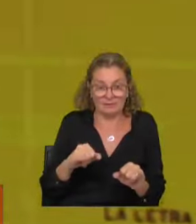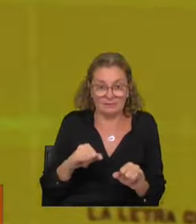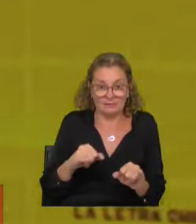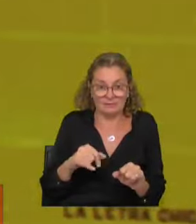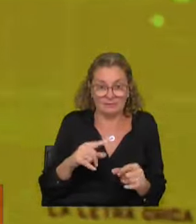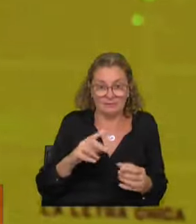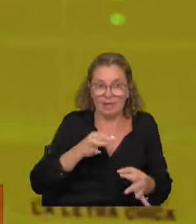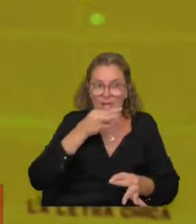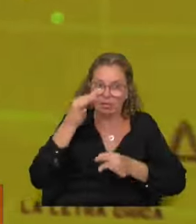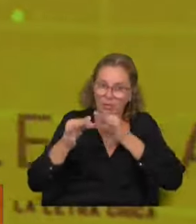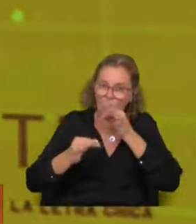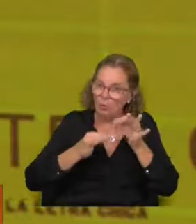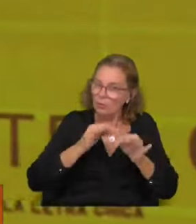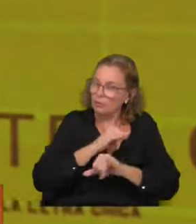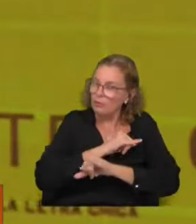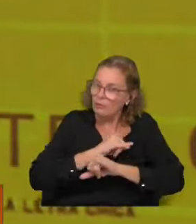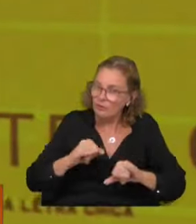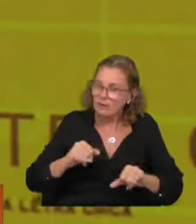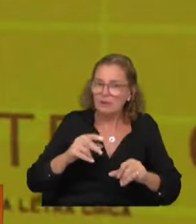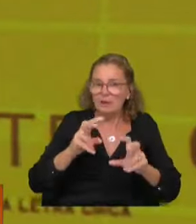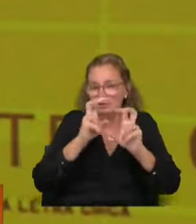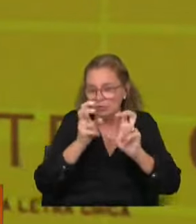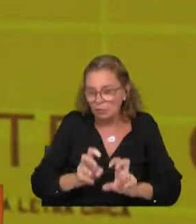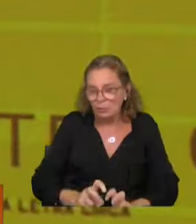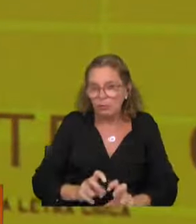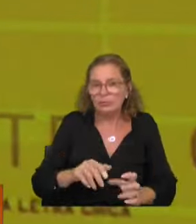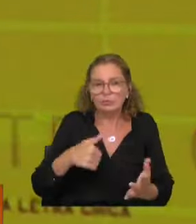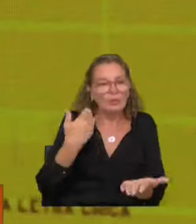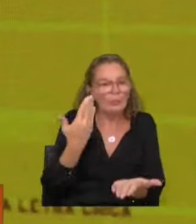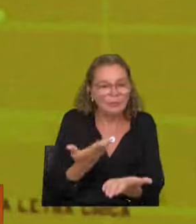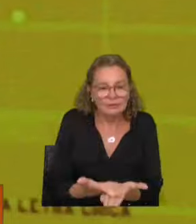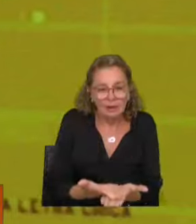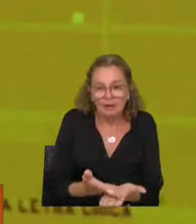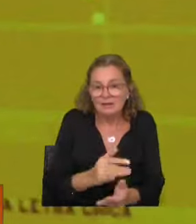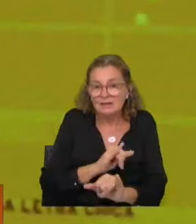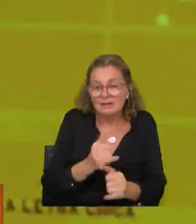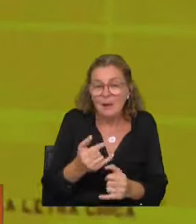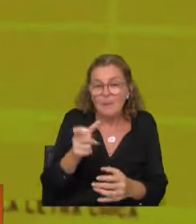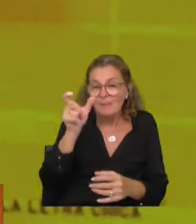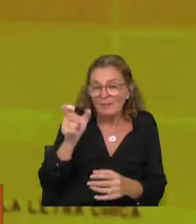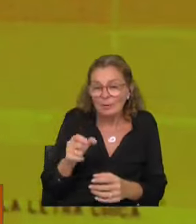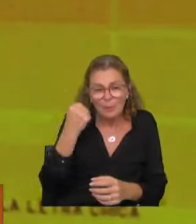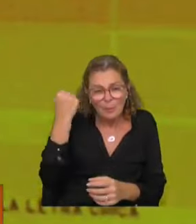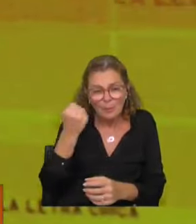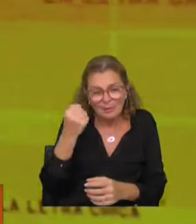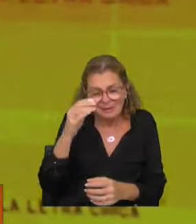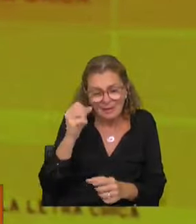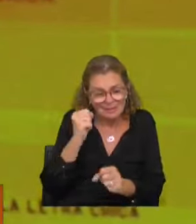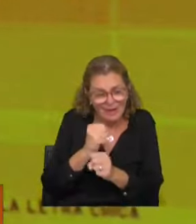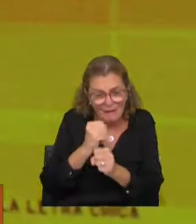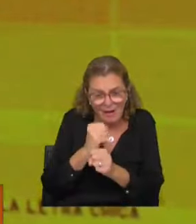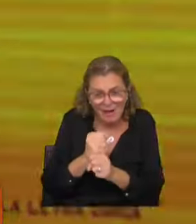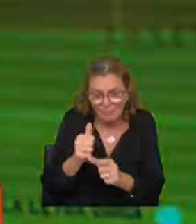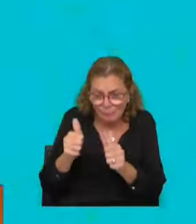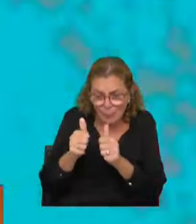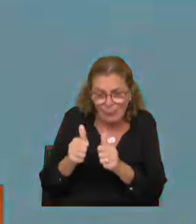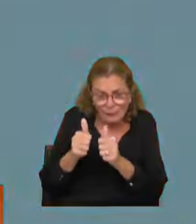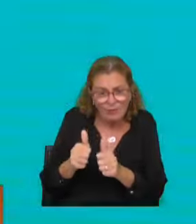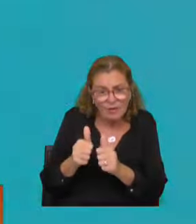discurso basta de diagnósticos Los diagnósticos los tenemos tenemos gente muy capacitada para trabajar Tenemos que